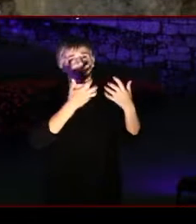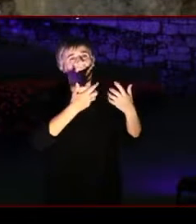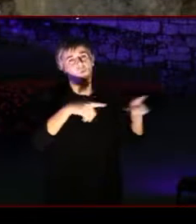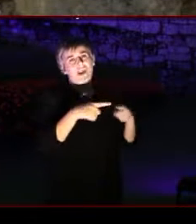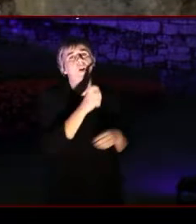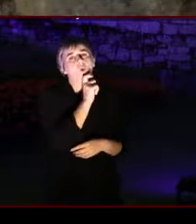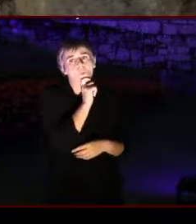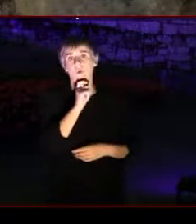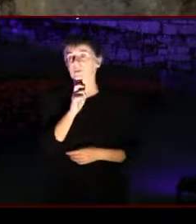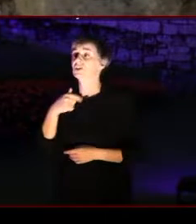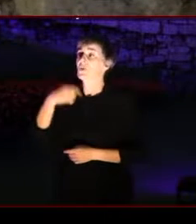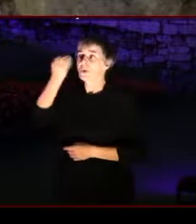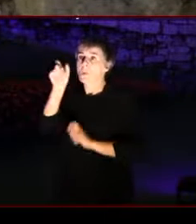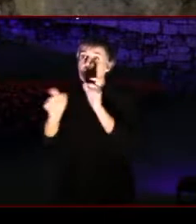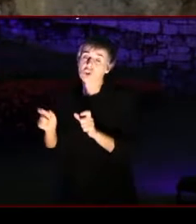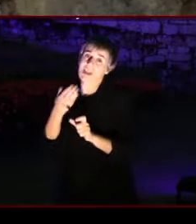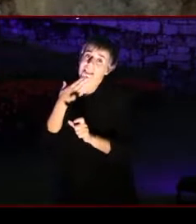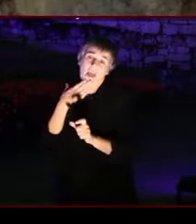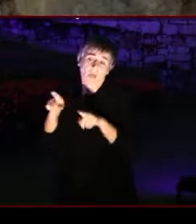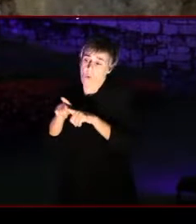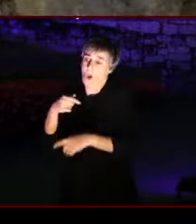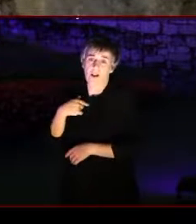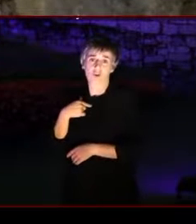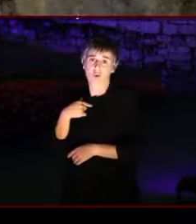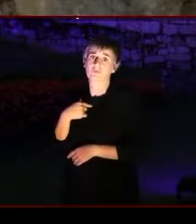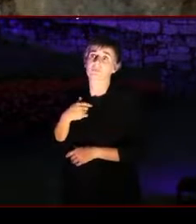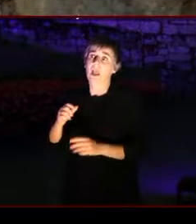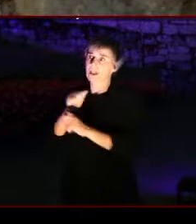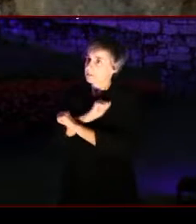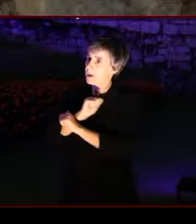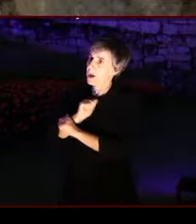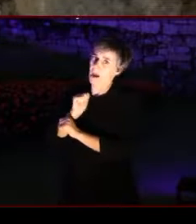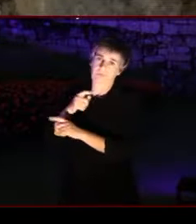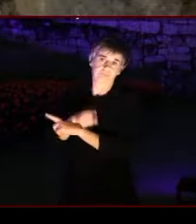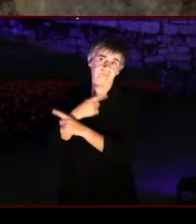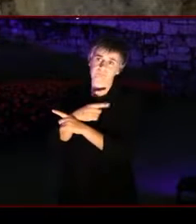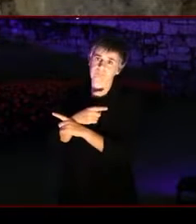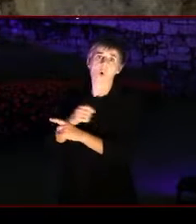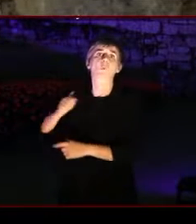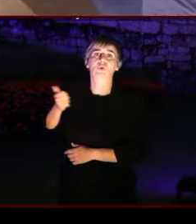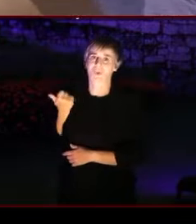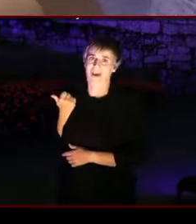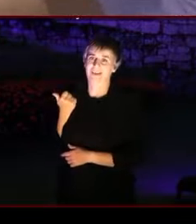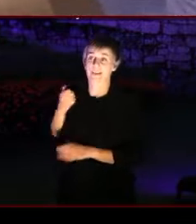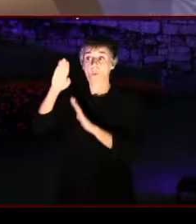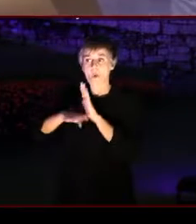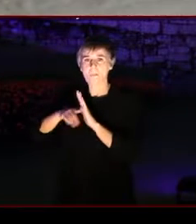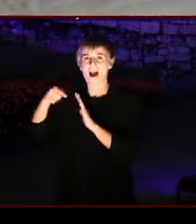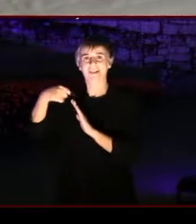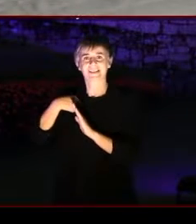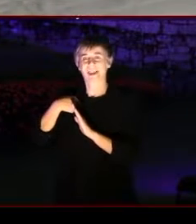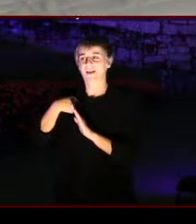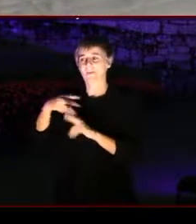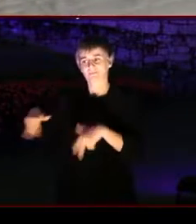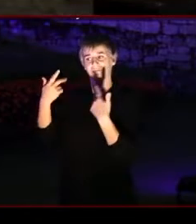edad, llevamos mucho tiempo esperando este tipo de oportunidades y también es un tipo de programa que te deja expresar tus sentimientos